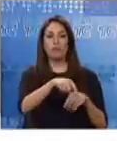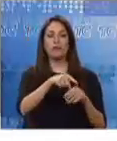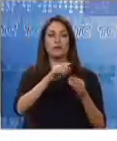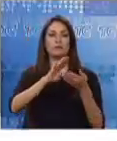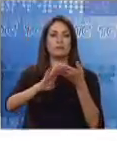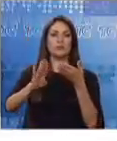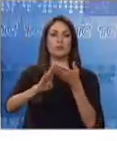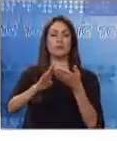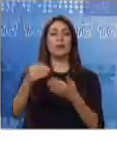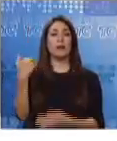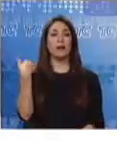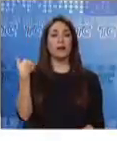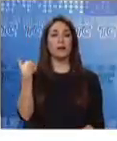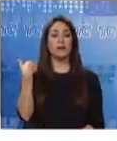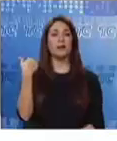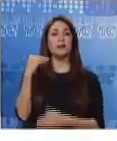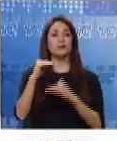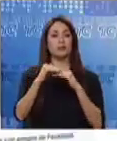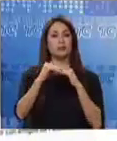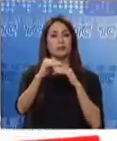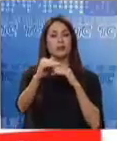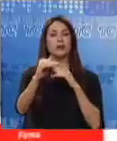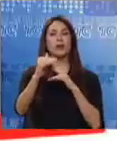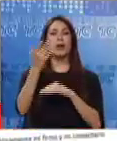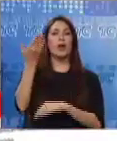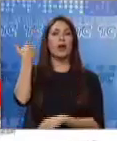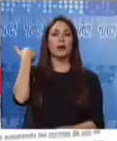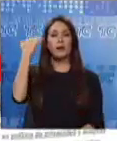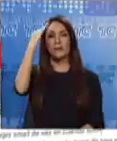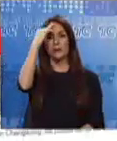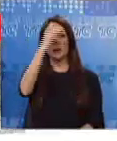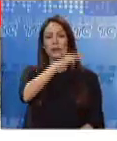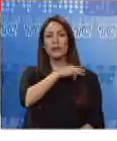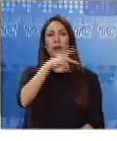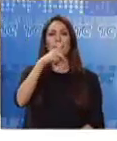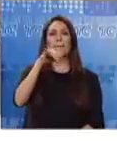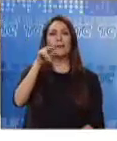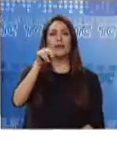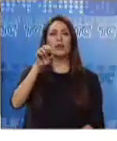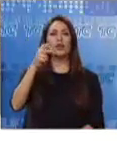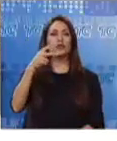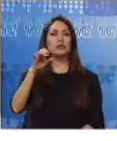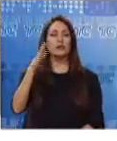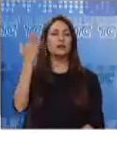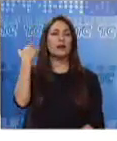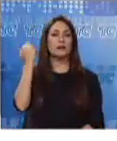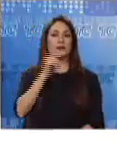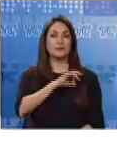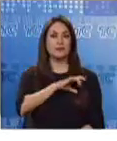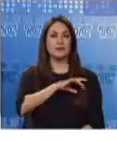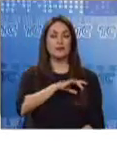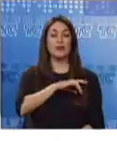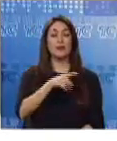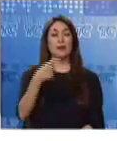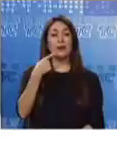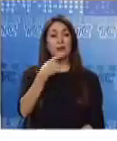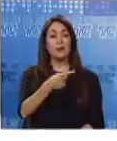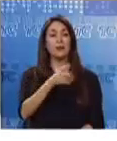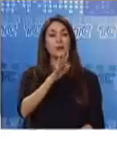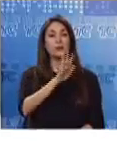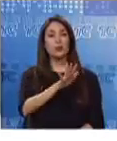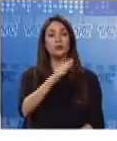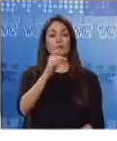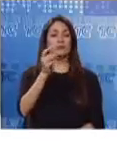dicho que existía estabilidad en la dictadura militar de Augusto Pinochet en Chile. Nicolás Reyes, hijo de una